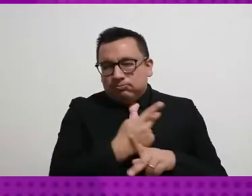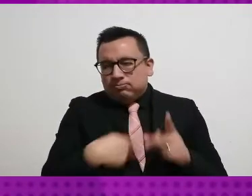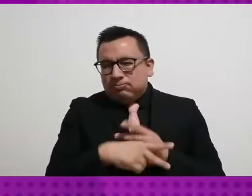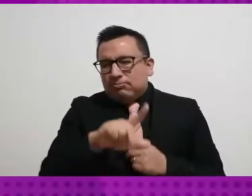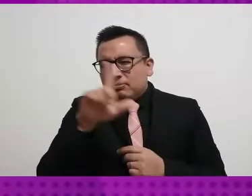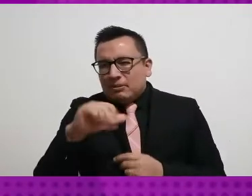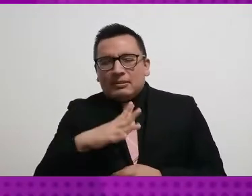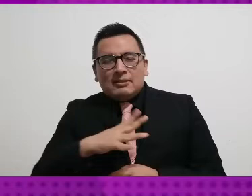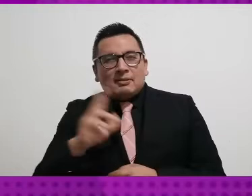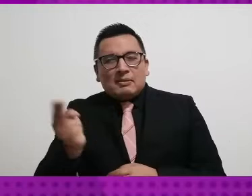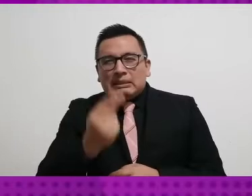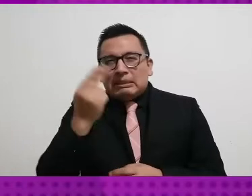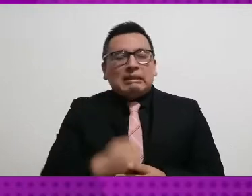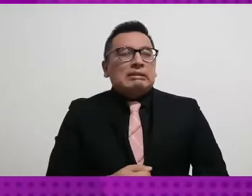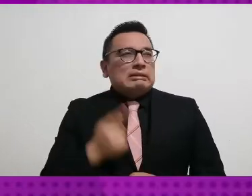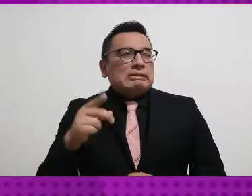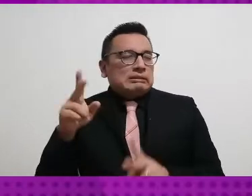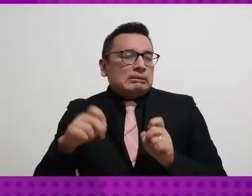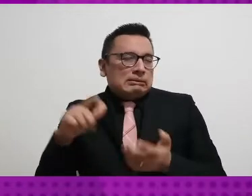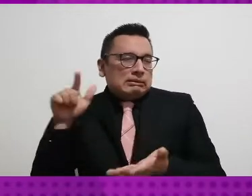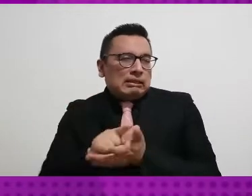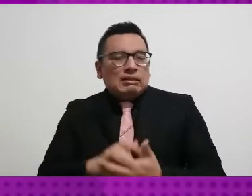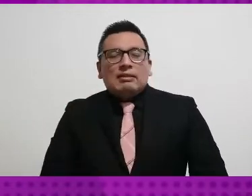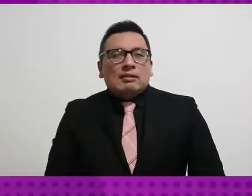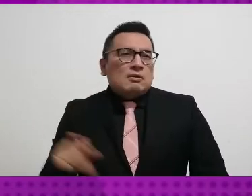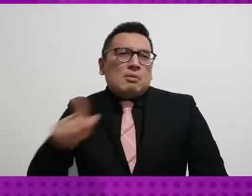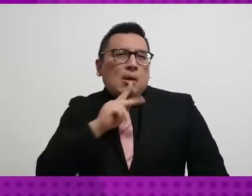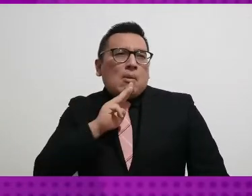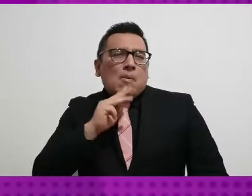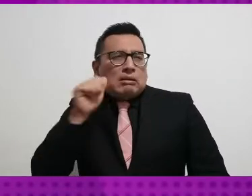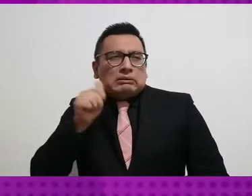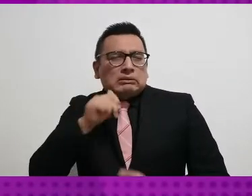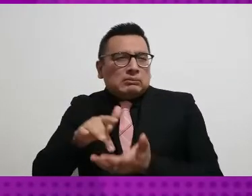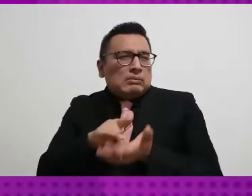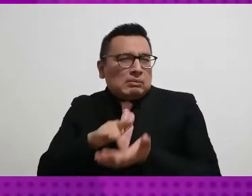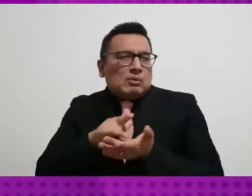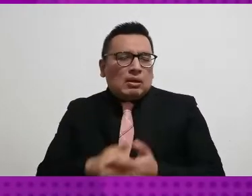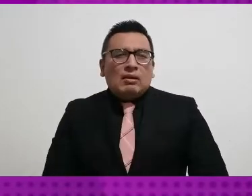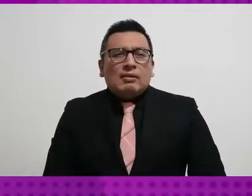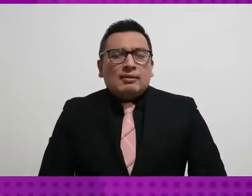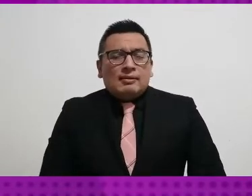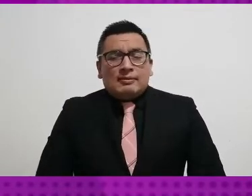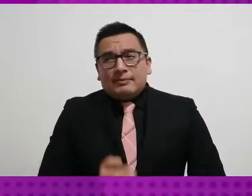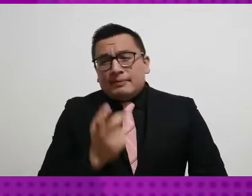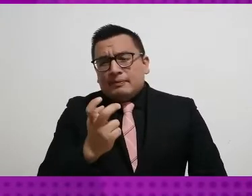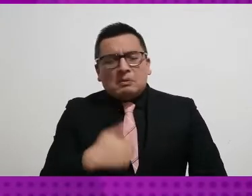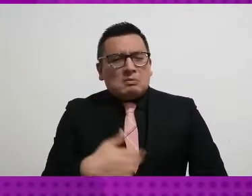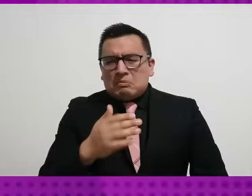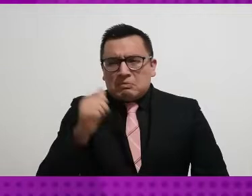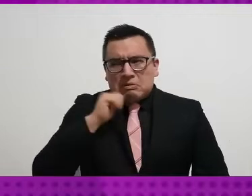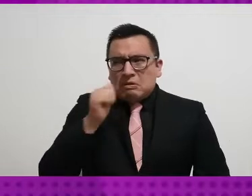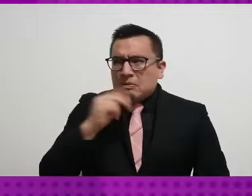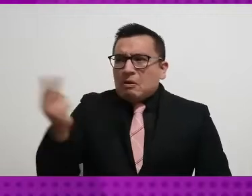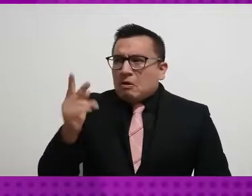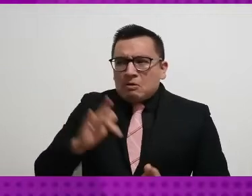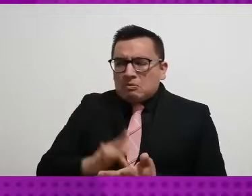Jurisprudencia y pues inicié esta vida. Ellos me han apoyado en todo ese tiempo. Yo creo que sin ellos no sería lo que soy ahorita y bueno, yo pues